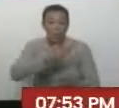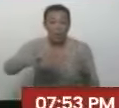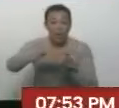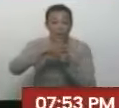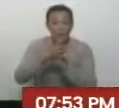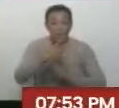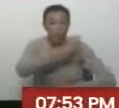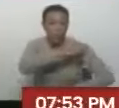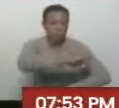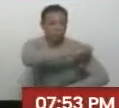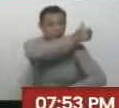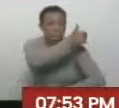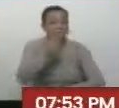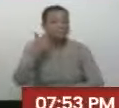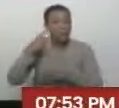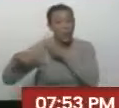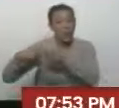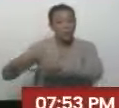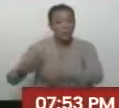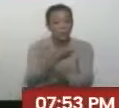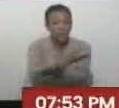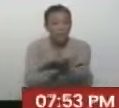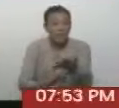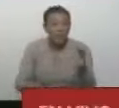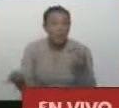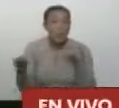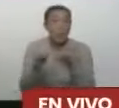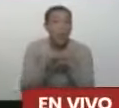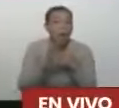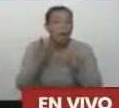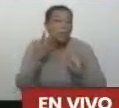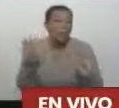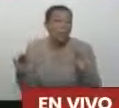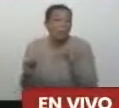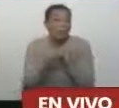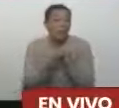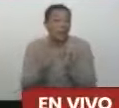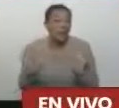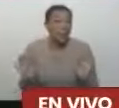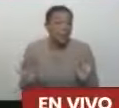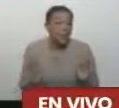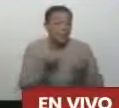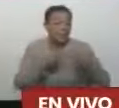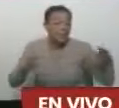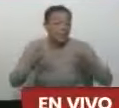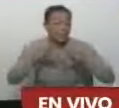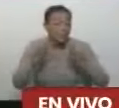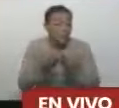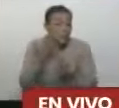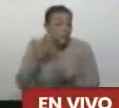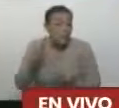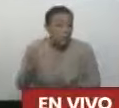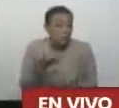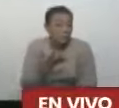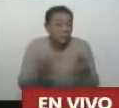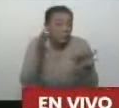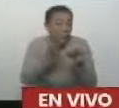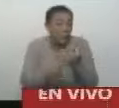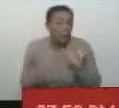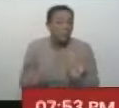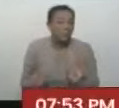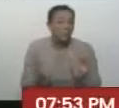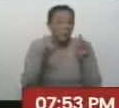época. Así que en esta sangre que yo tengo, corre sangre Acevedo por allá. ¿Ah? ¿Qué te parece? Tú con